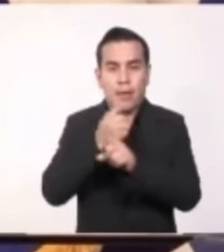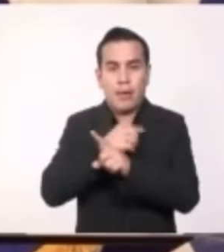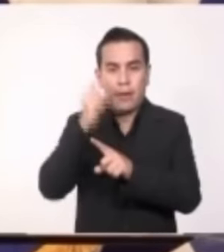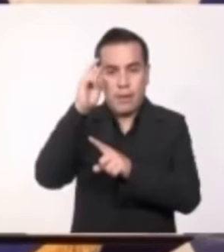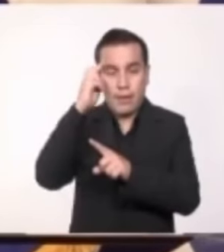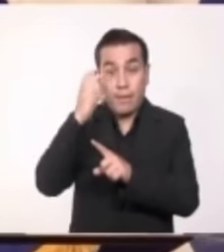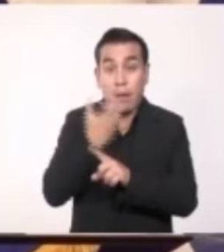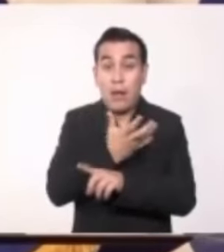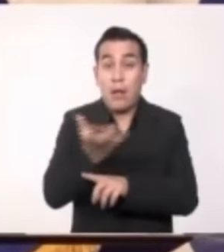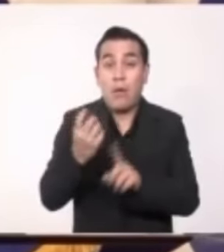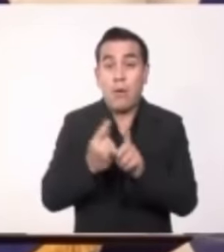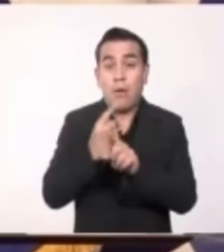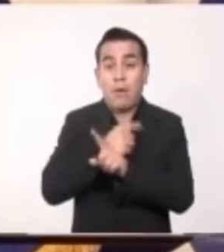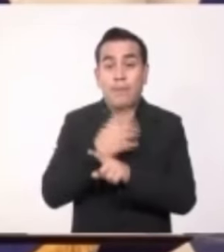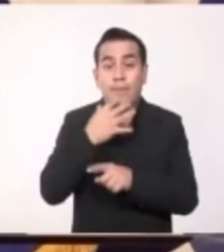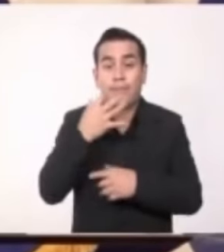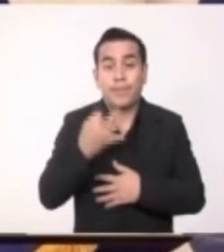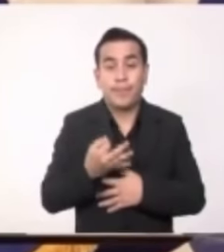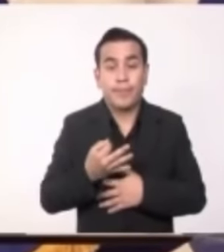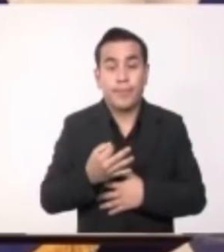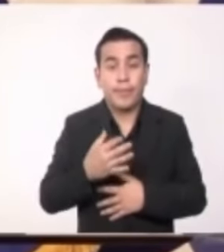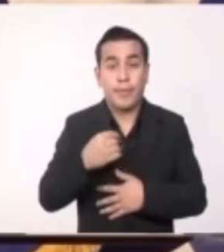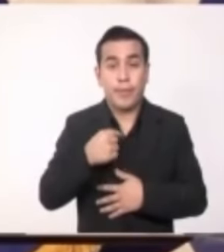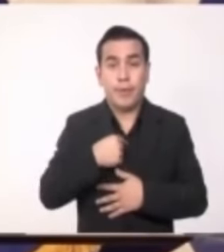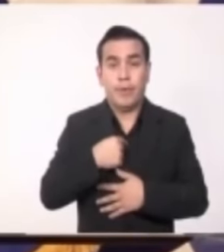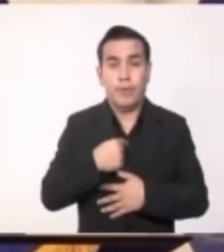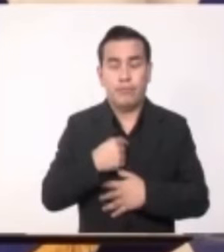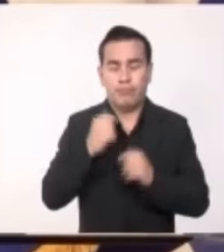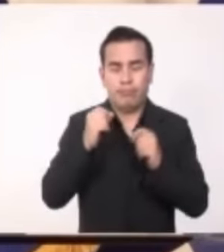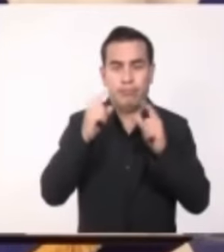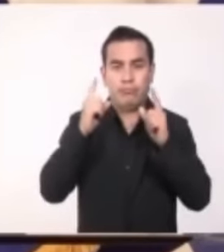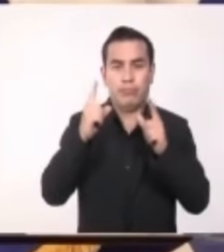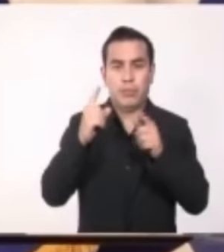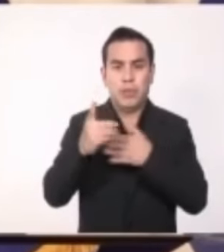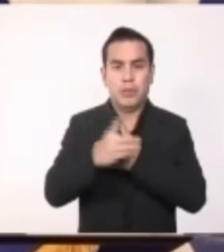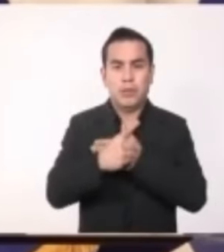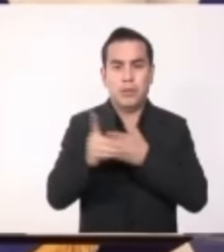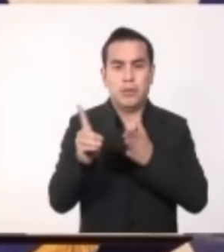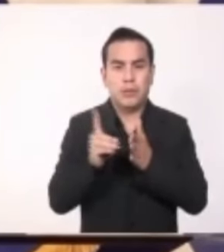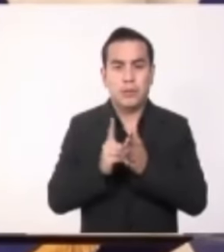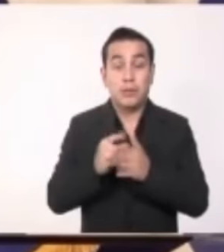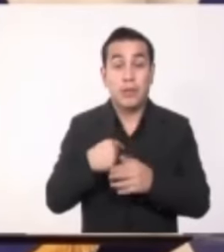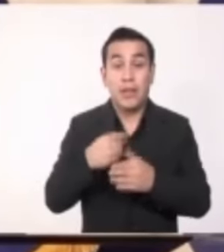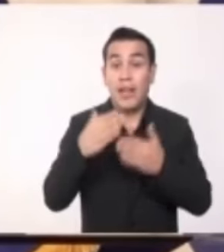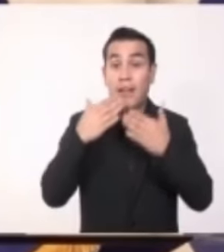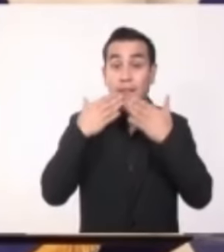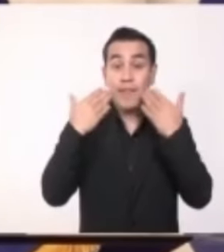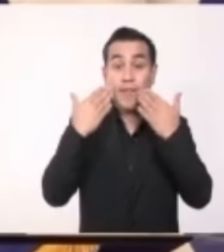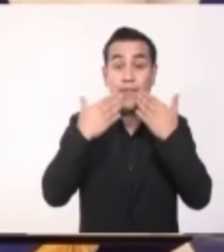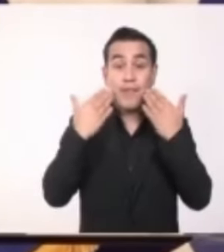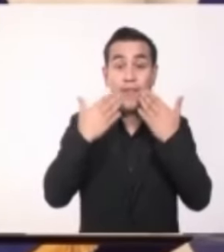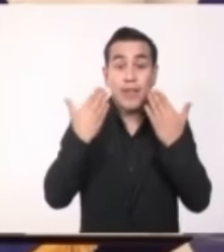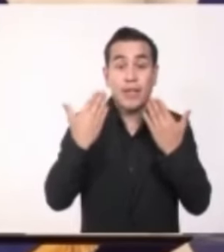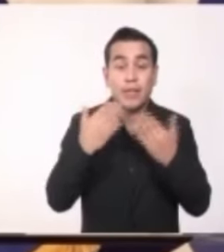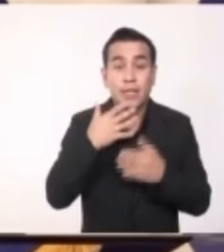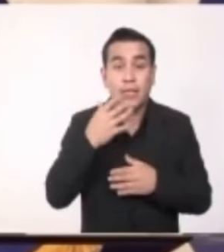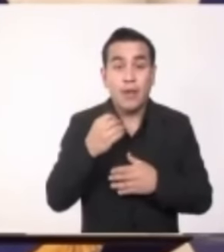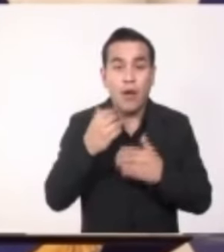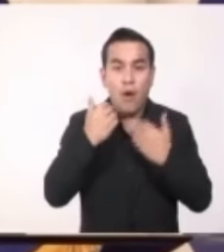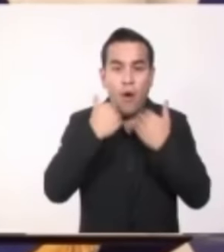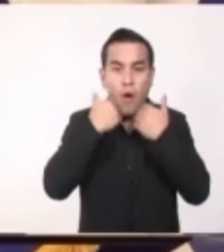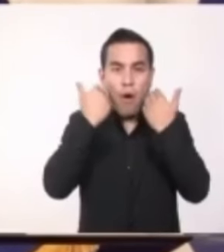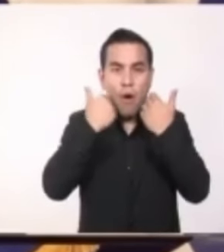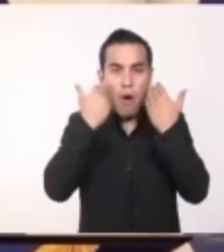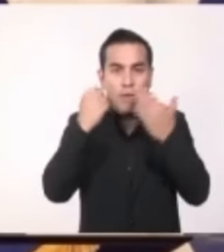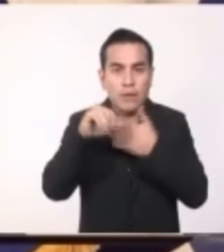cosas tienen que cambiar yo no me asusté cuando bien los diputados yo me alegré no me he dado cuenta de lo joven que es esa